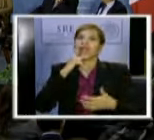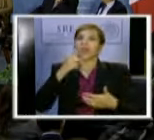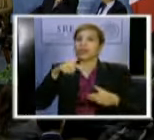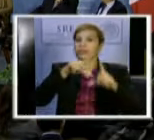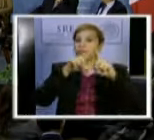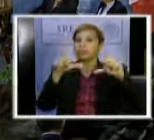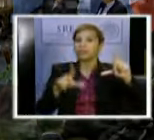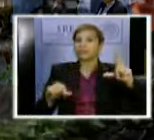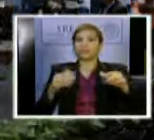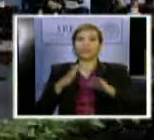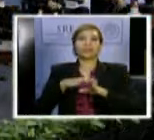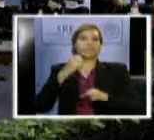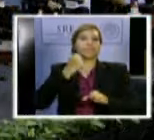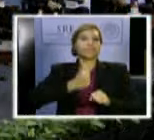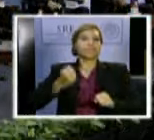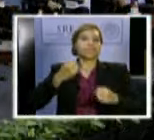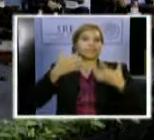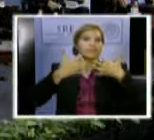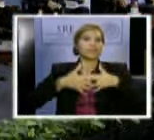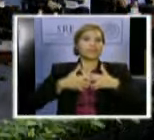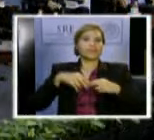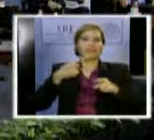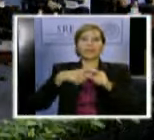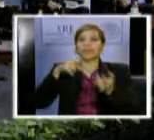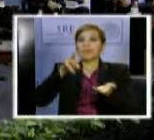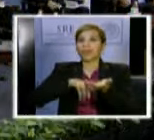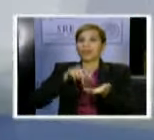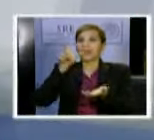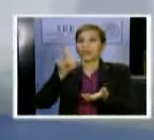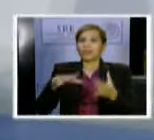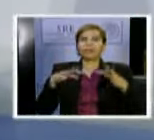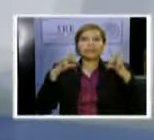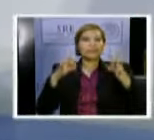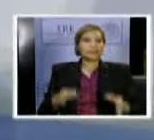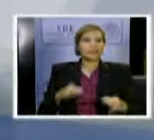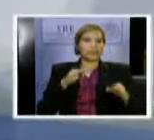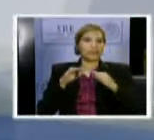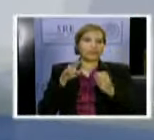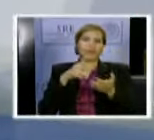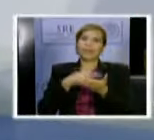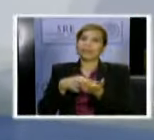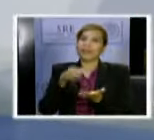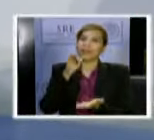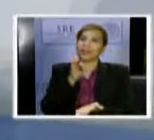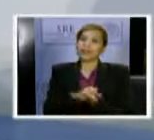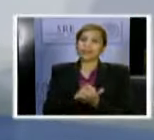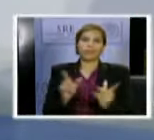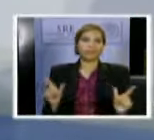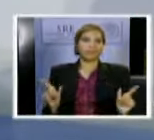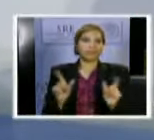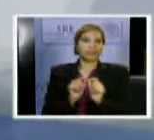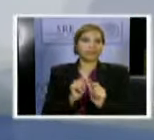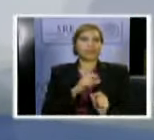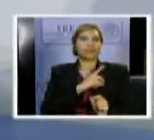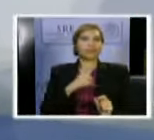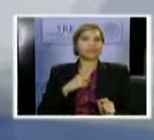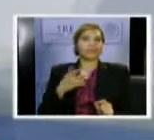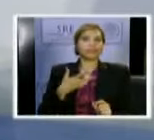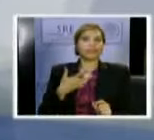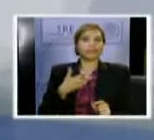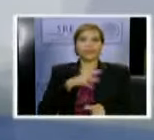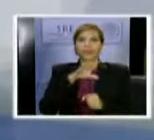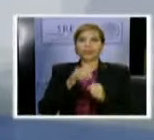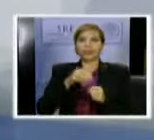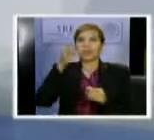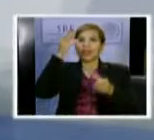México en capacidad emprendedora, en valores, en ética de trabajo y en valentía. En resumen, tenemos todo